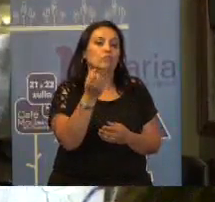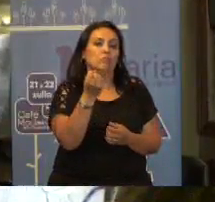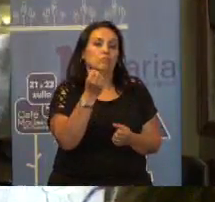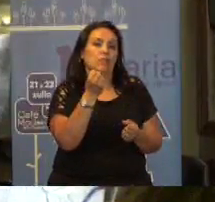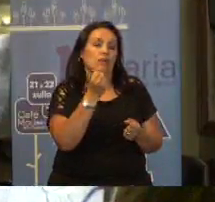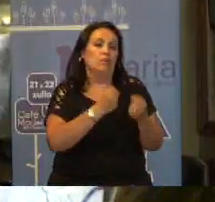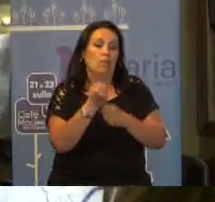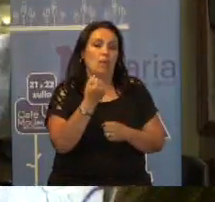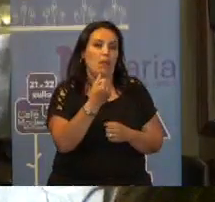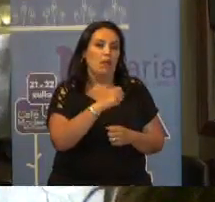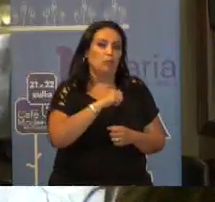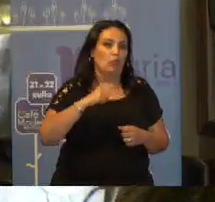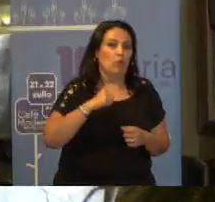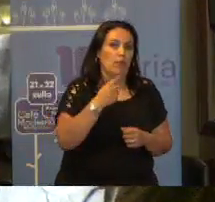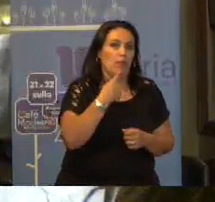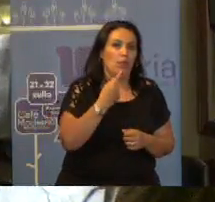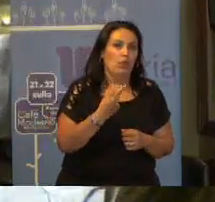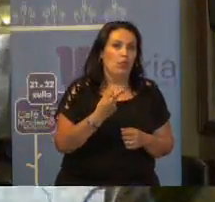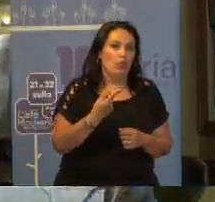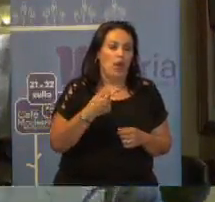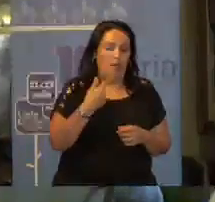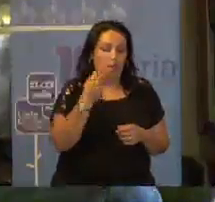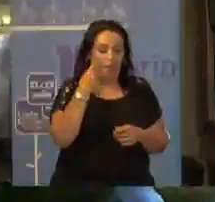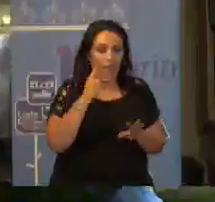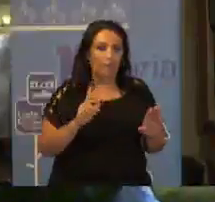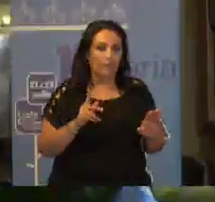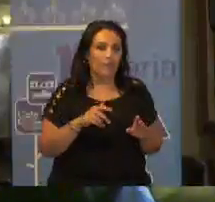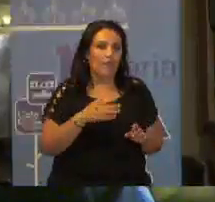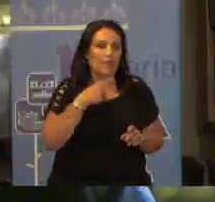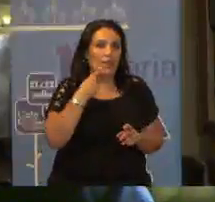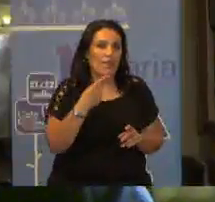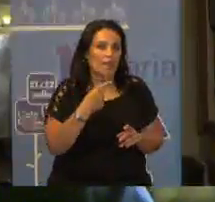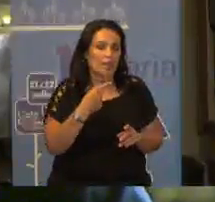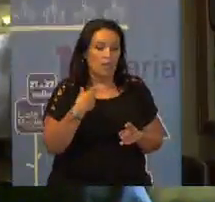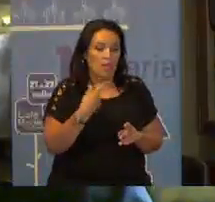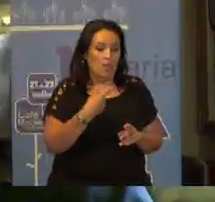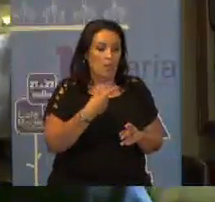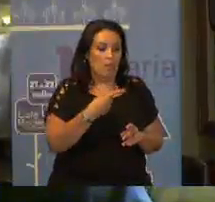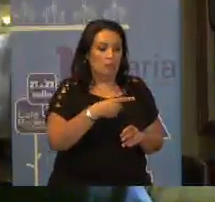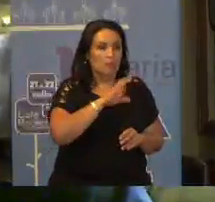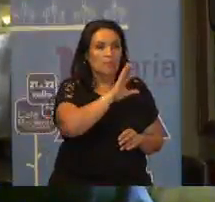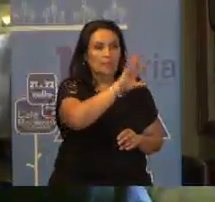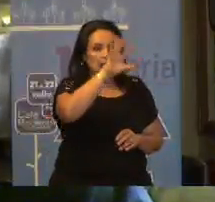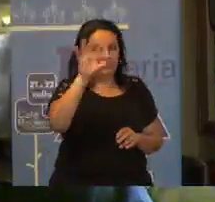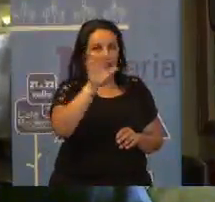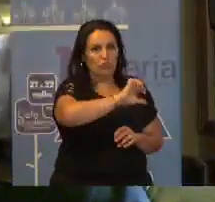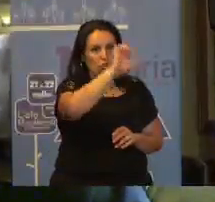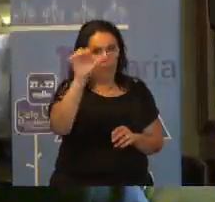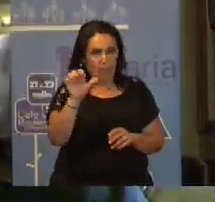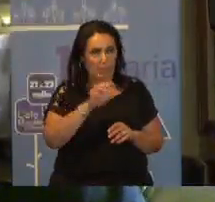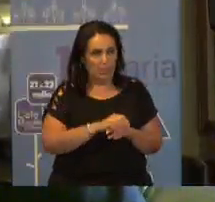as realidades. Se hubiera máis xente, eu explicaba. É dicir, os estados europeos